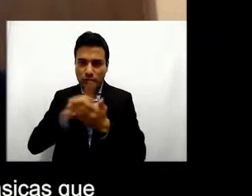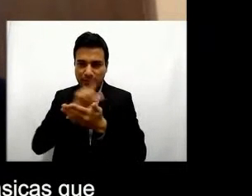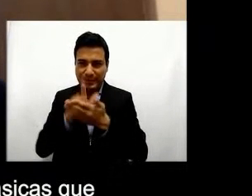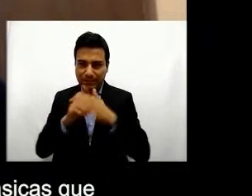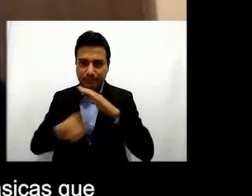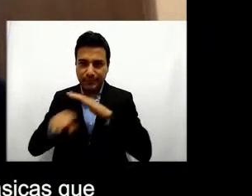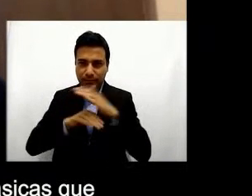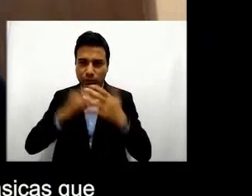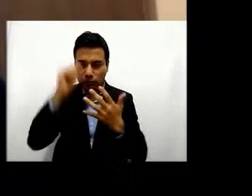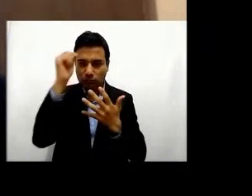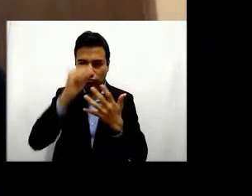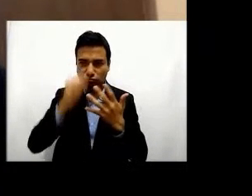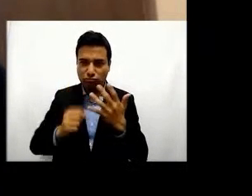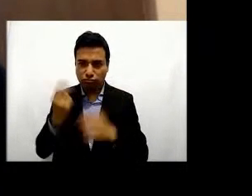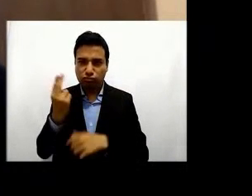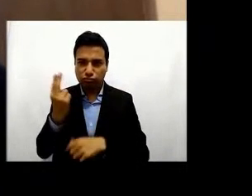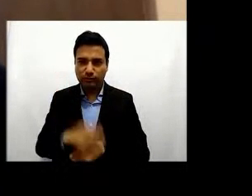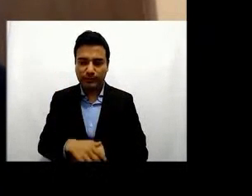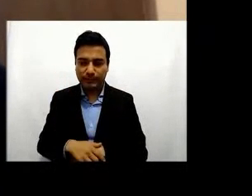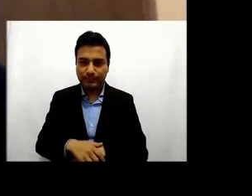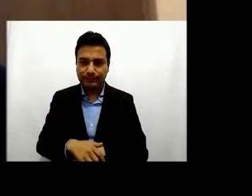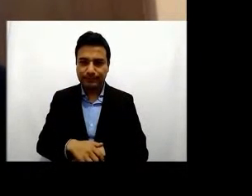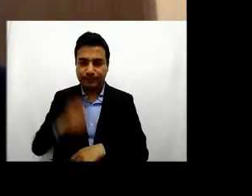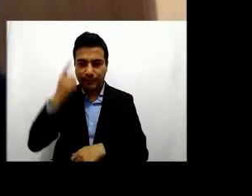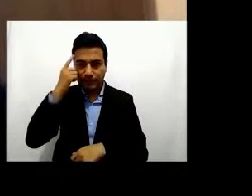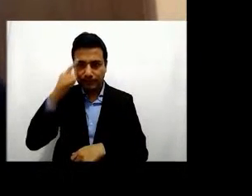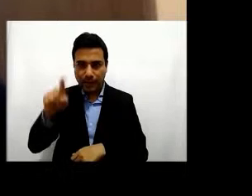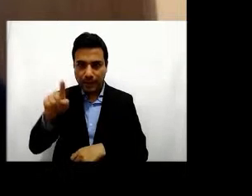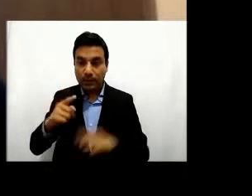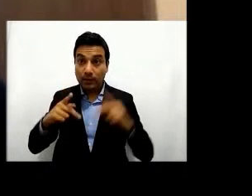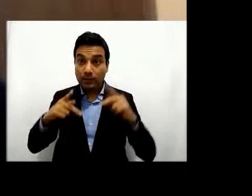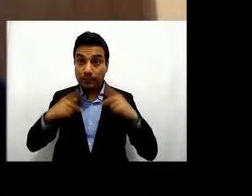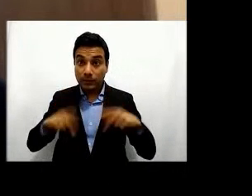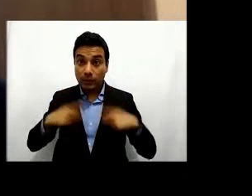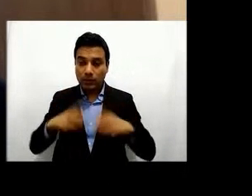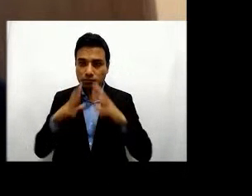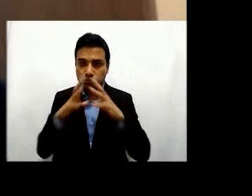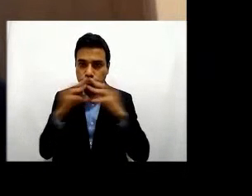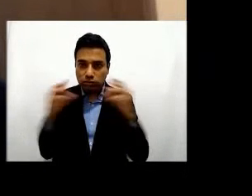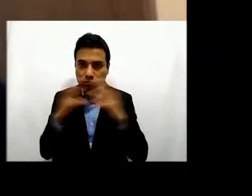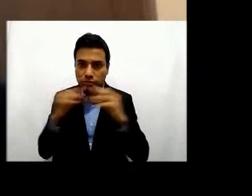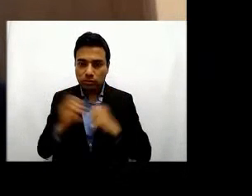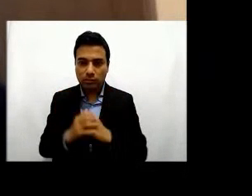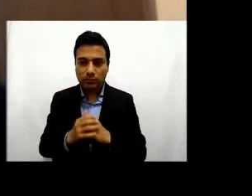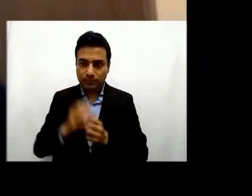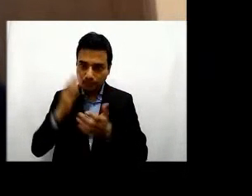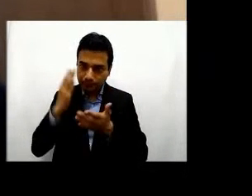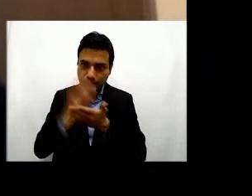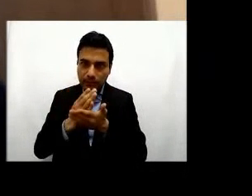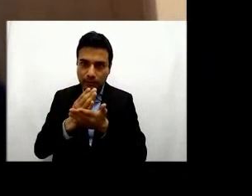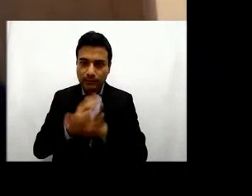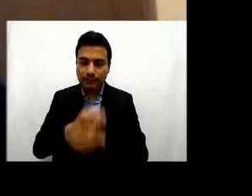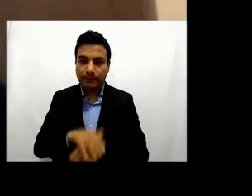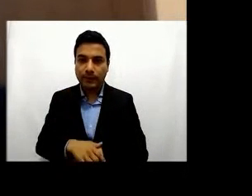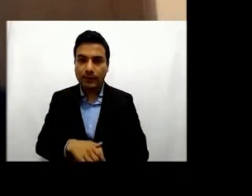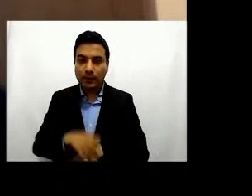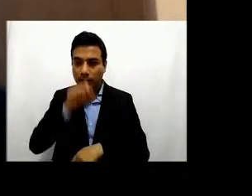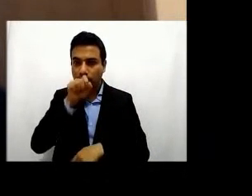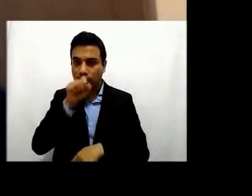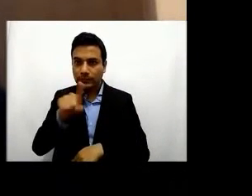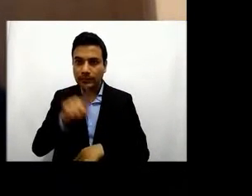necesitamos para que este se deje de ser un estado de desaparecidos. También hablaría